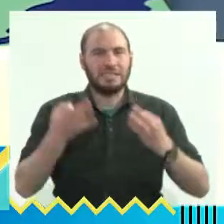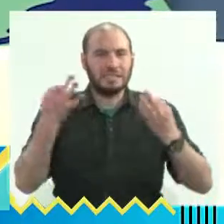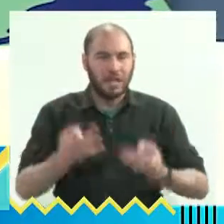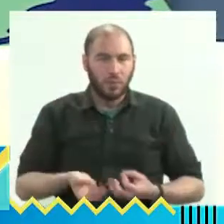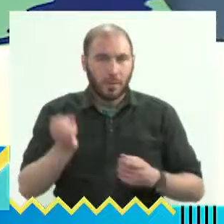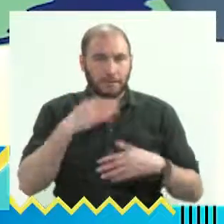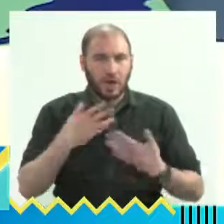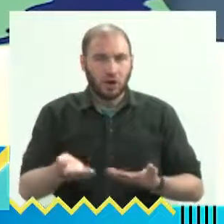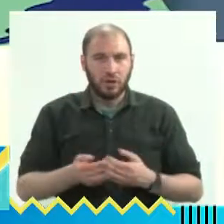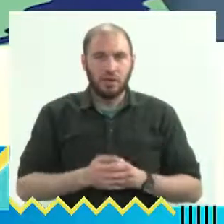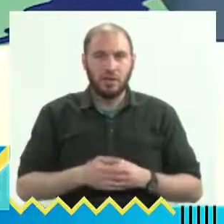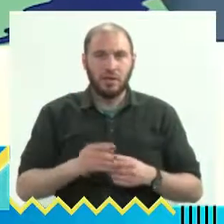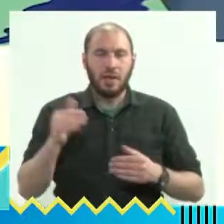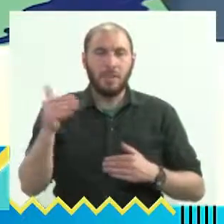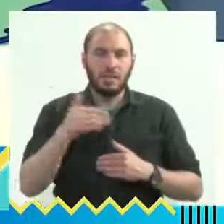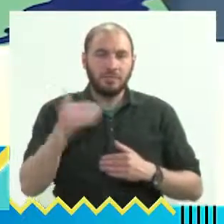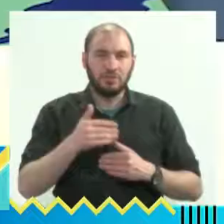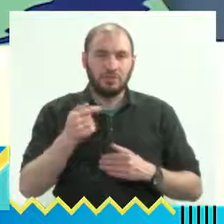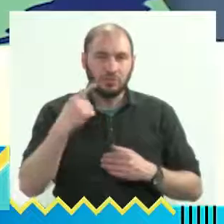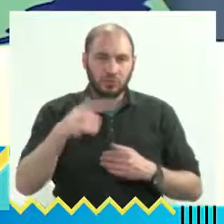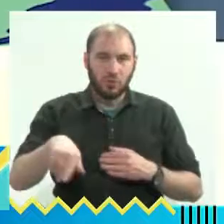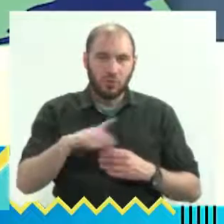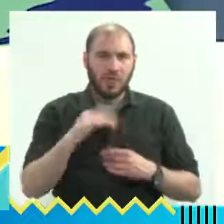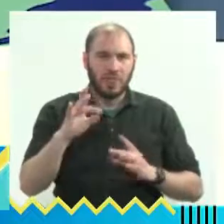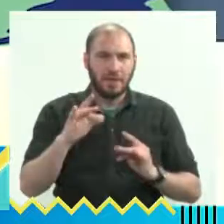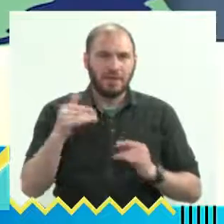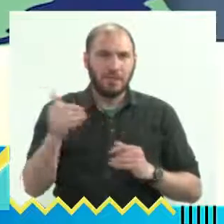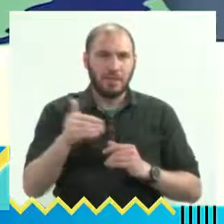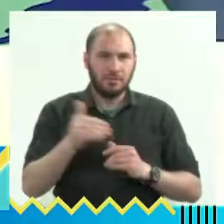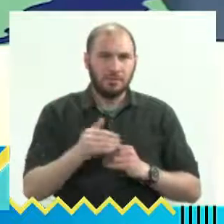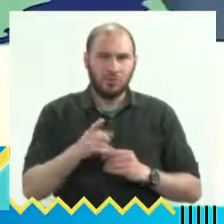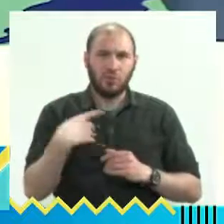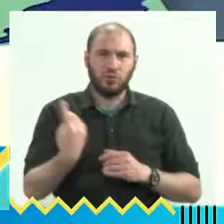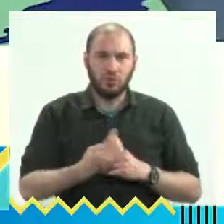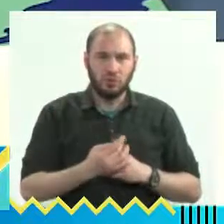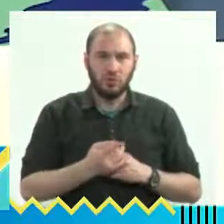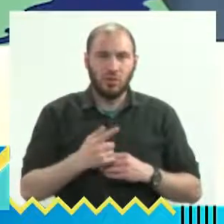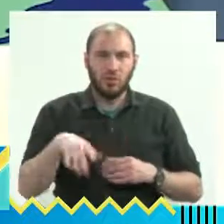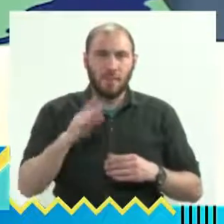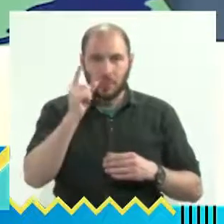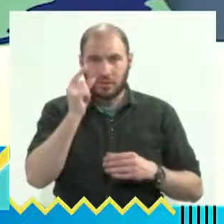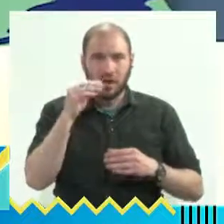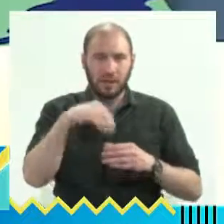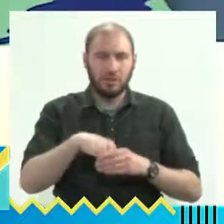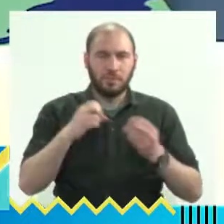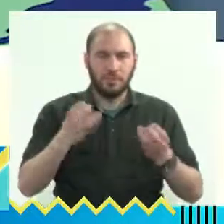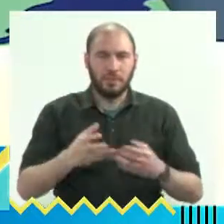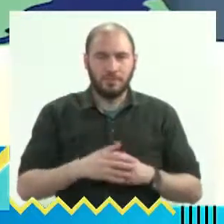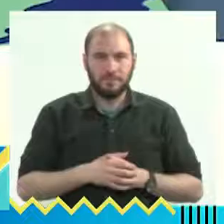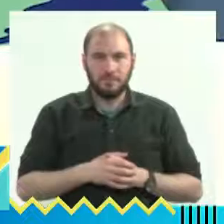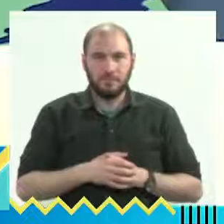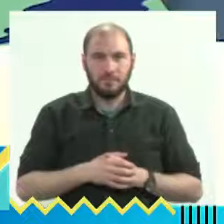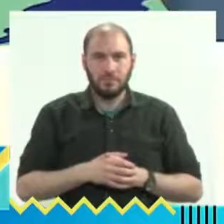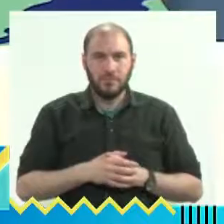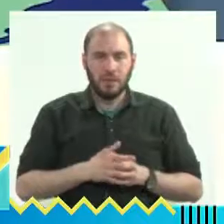garantizado posible la participación de nosotras. La verdad que es difícil la participación de nosotras en la política porque